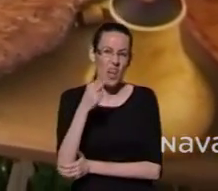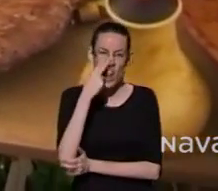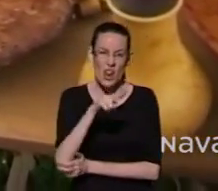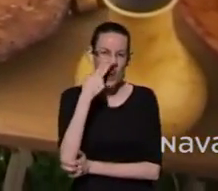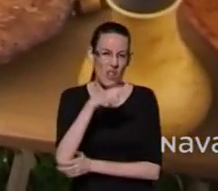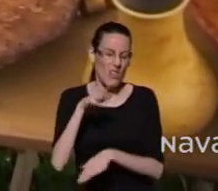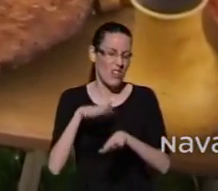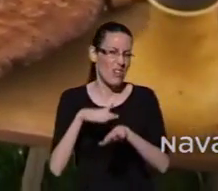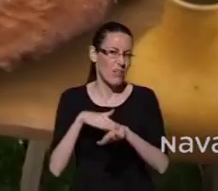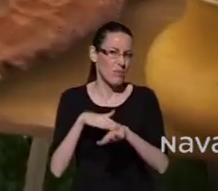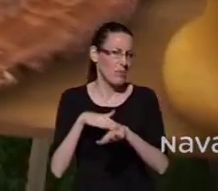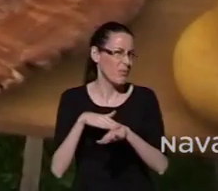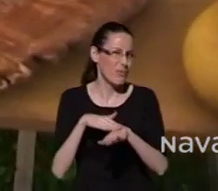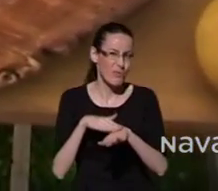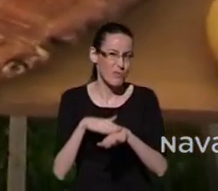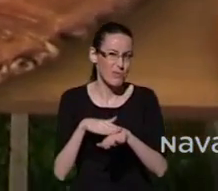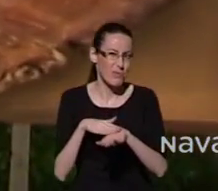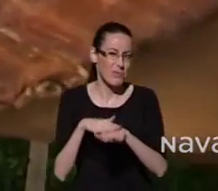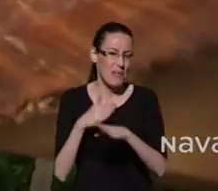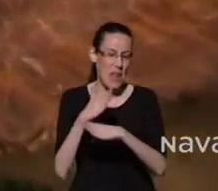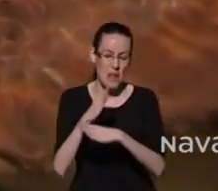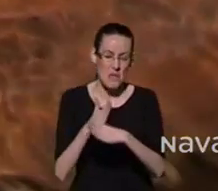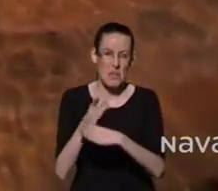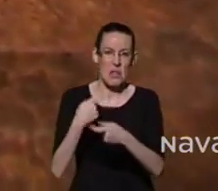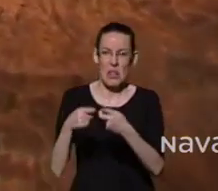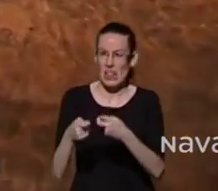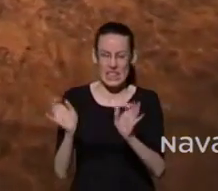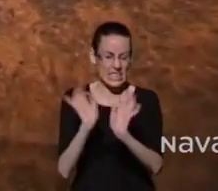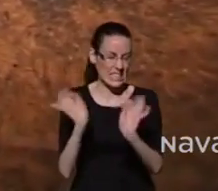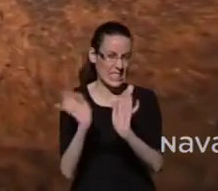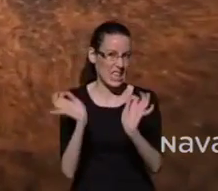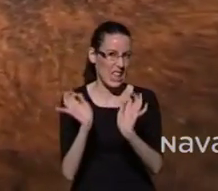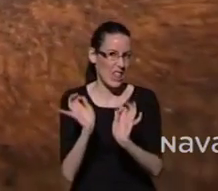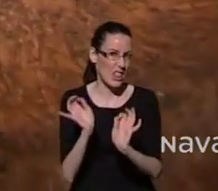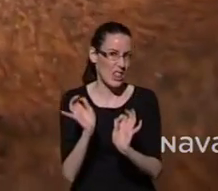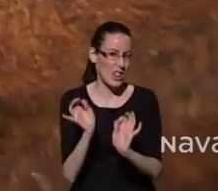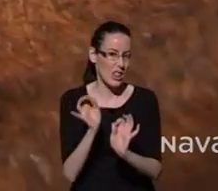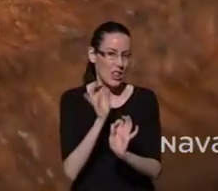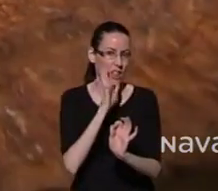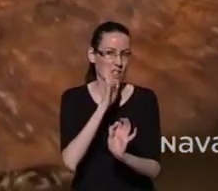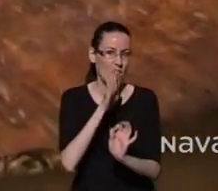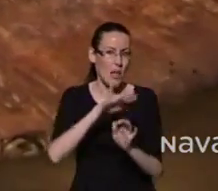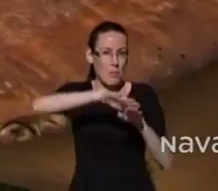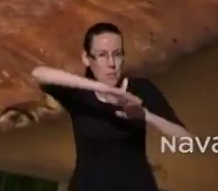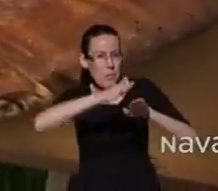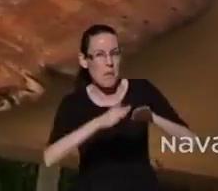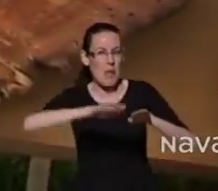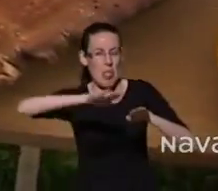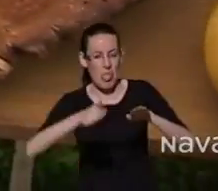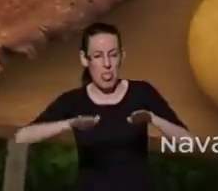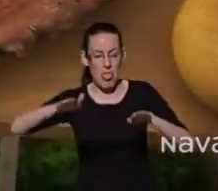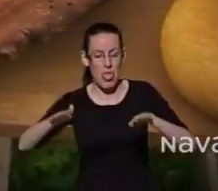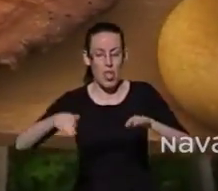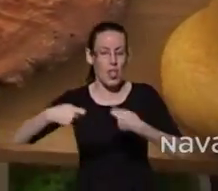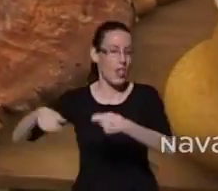no valía para sacarle ningún producto comercial, vigas ni nada, porque eran todo verrugas, era muy deforme, entonces no valía para nada y lo dejaron